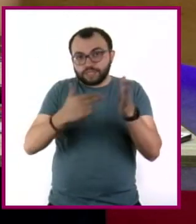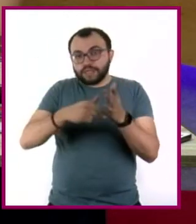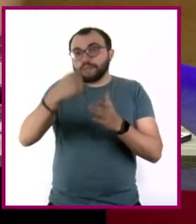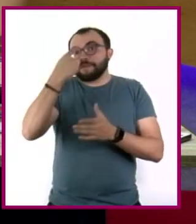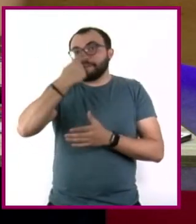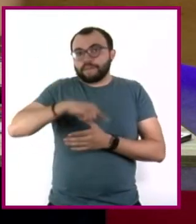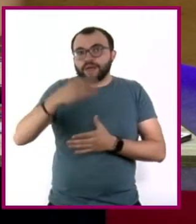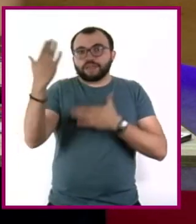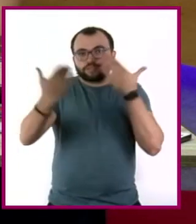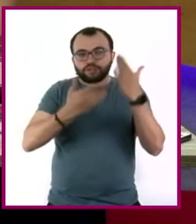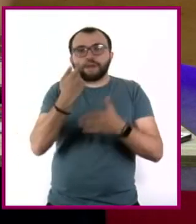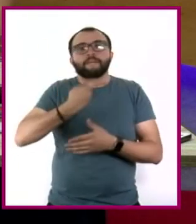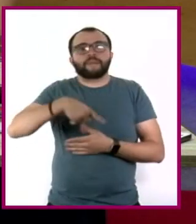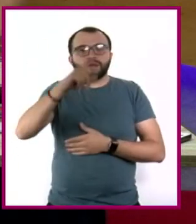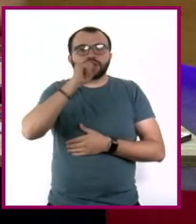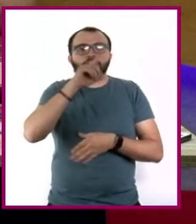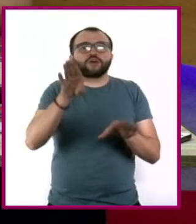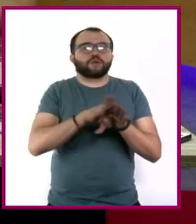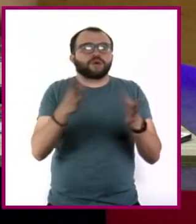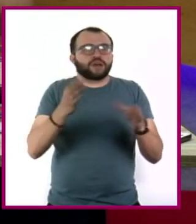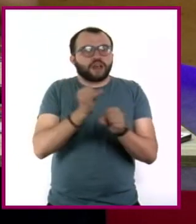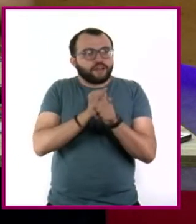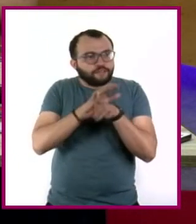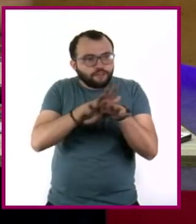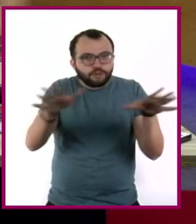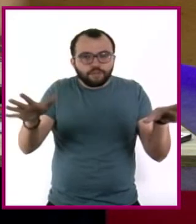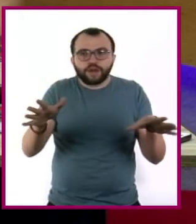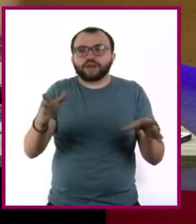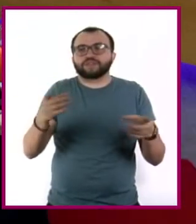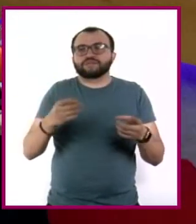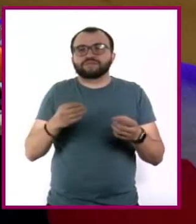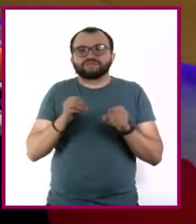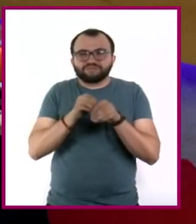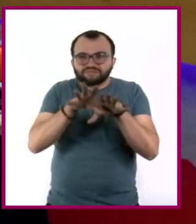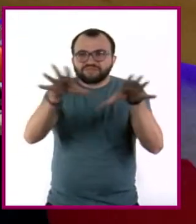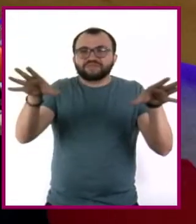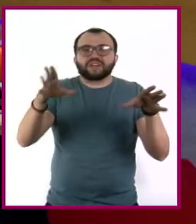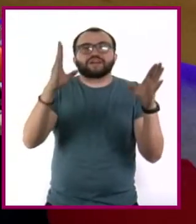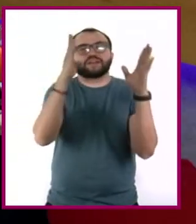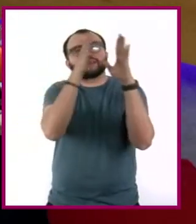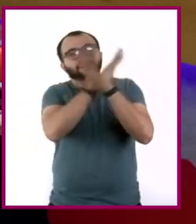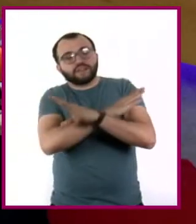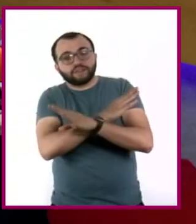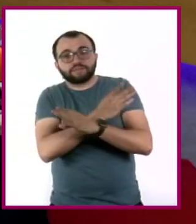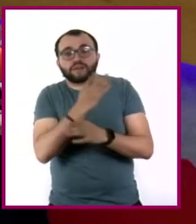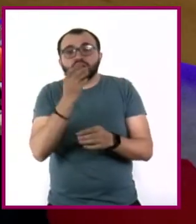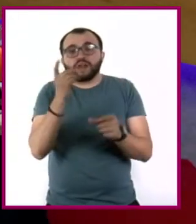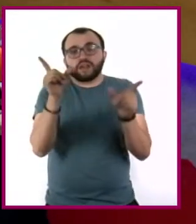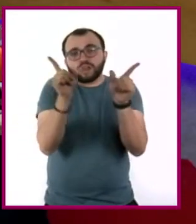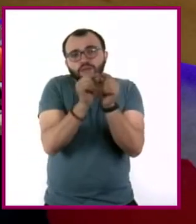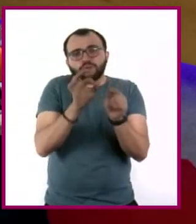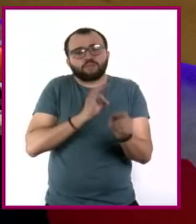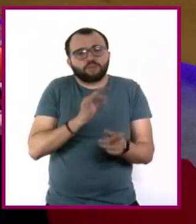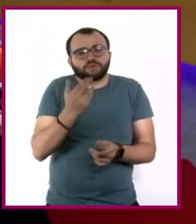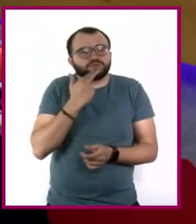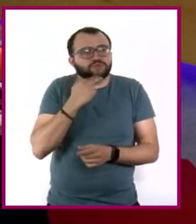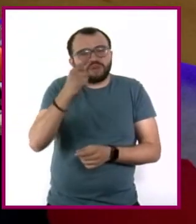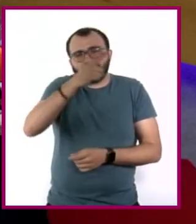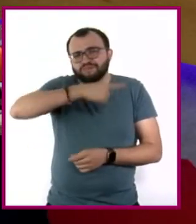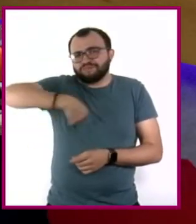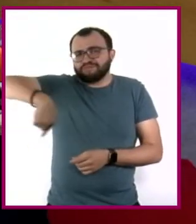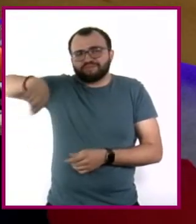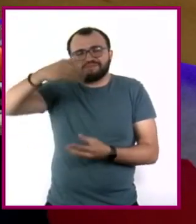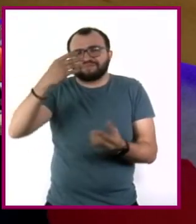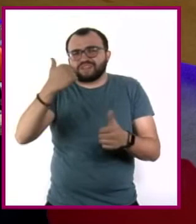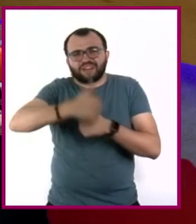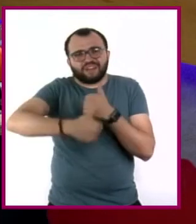estudio, pero también para informar, difundir, orientar y entretener. O sea, el resumen puede servir a muchas disciplinas y profesiones.